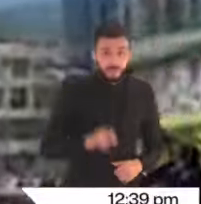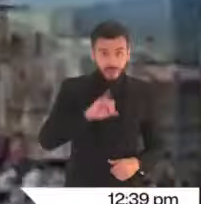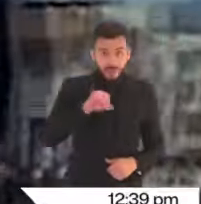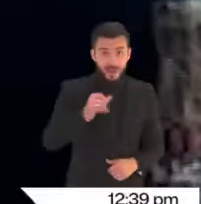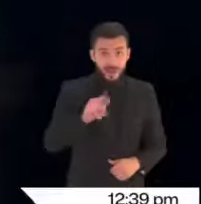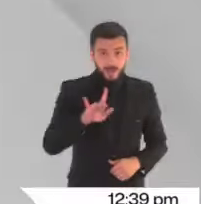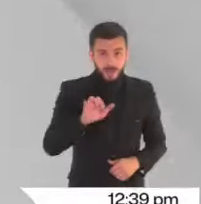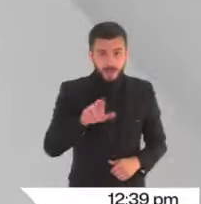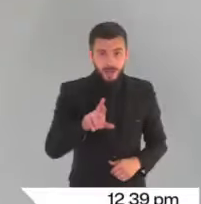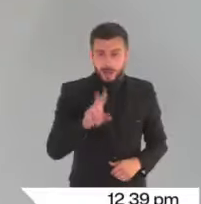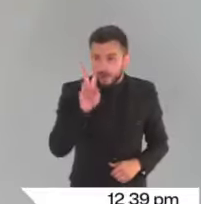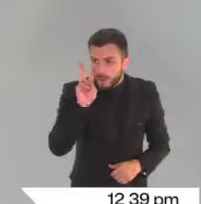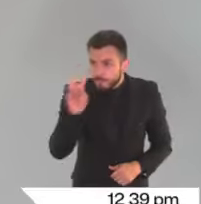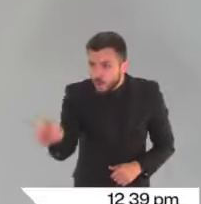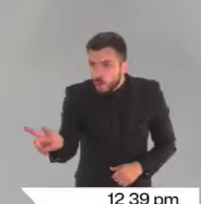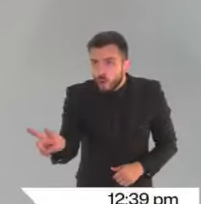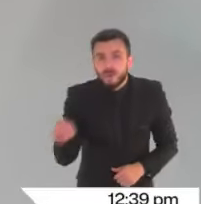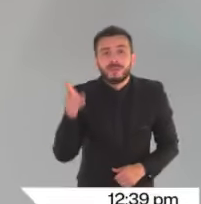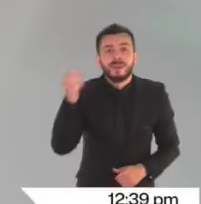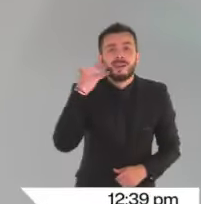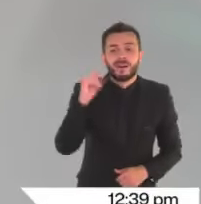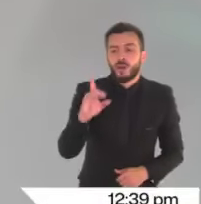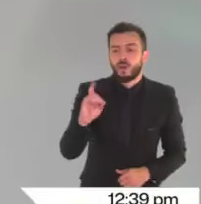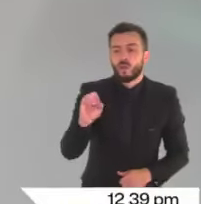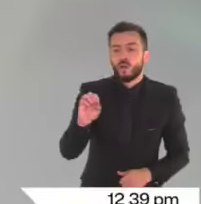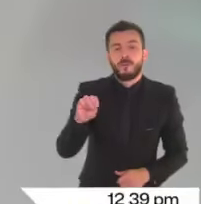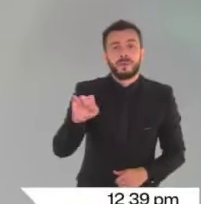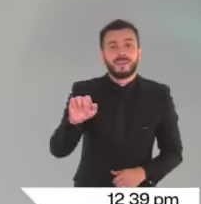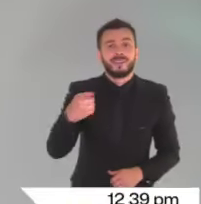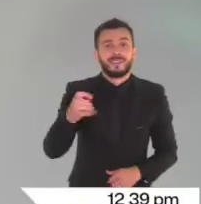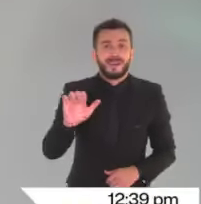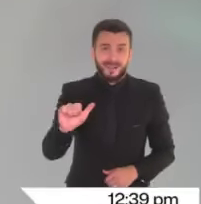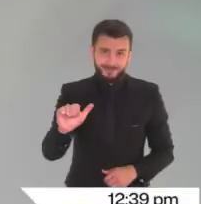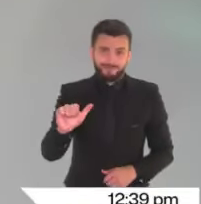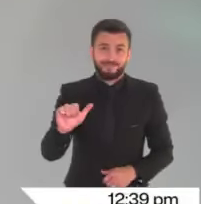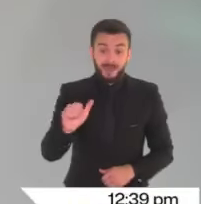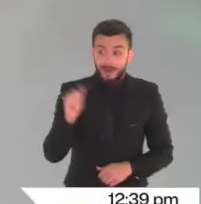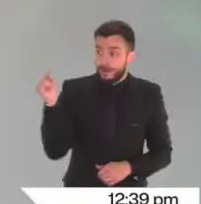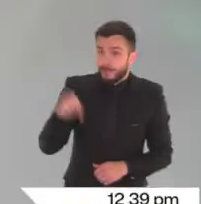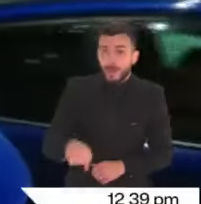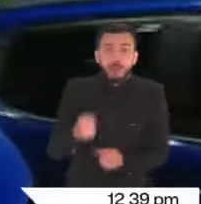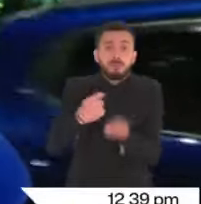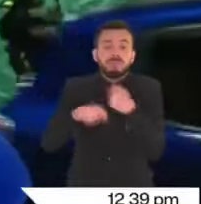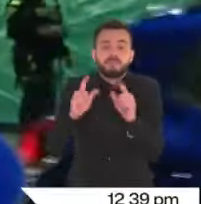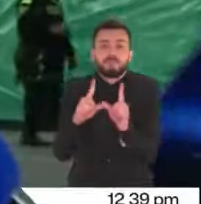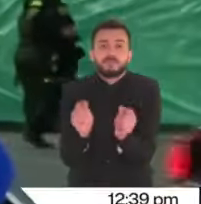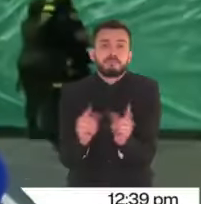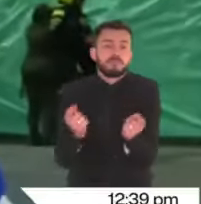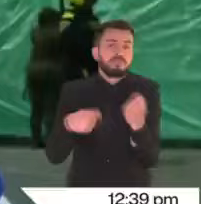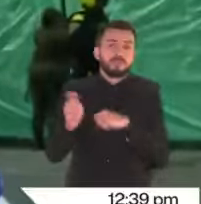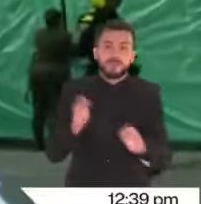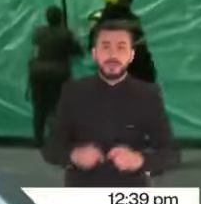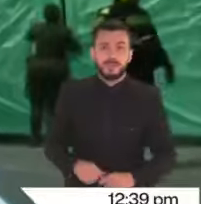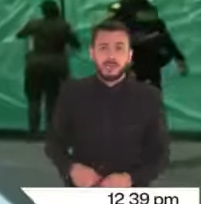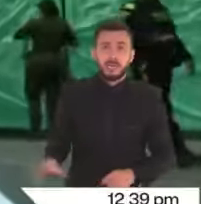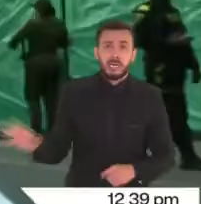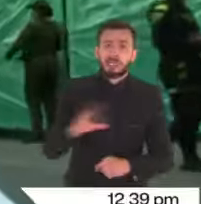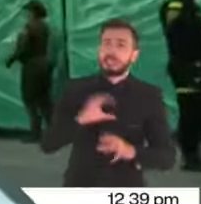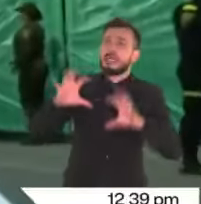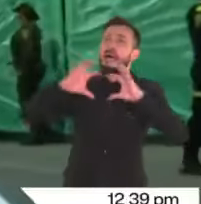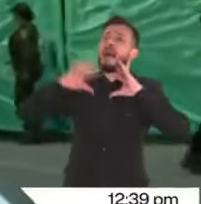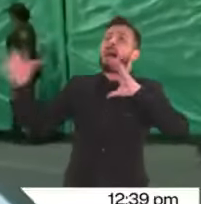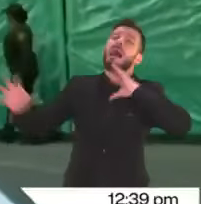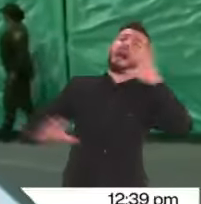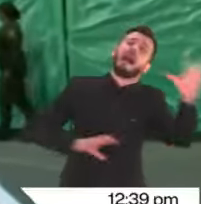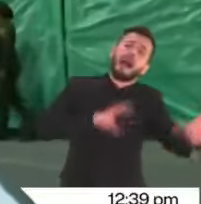identificar a la segunda víctima mortal, la señora María Dominga, que había llegado a vender empanadas. Todo el mundo gritaba,